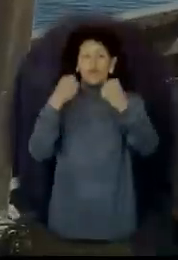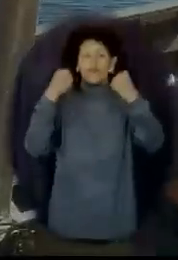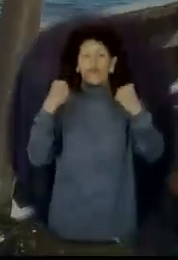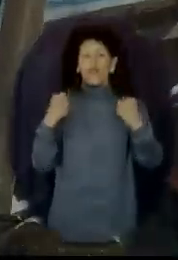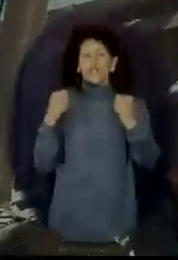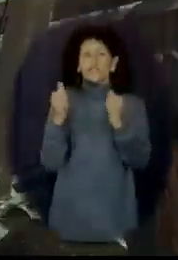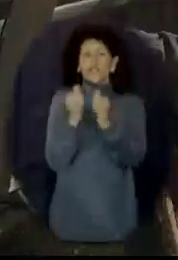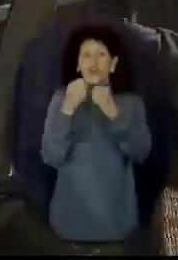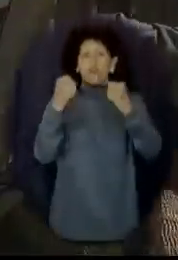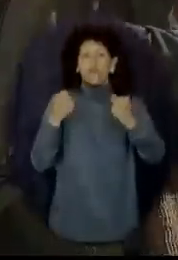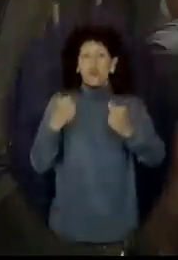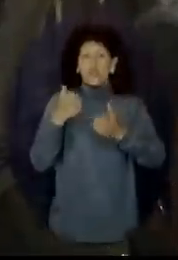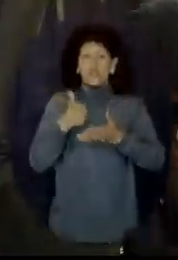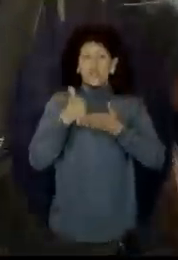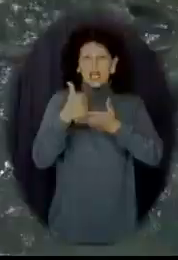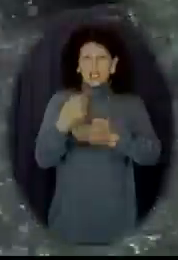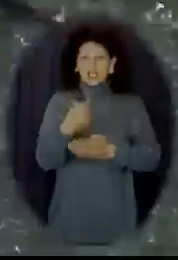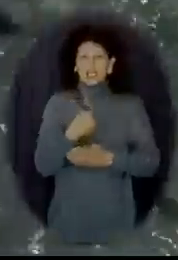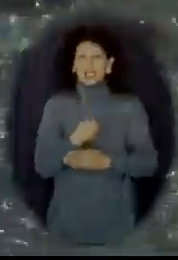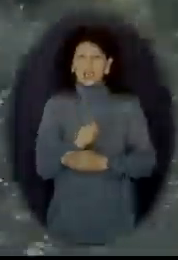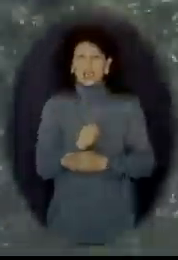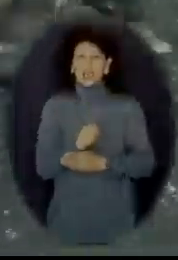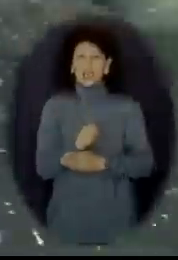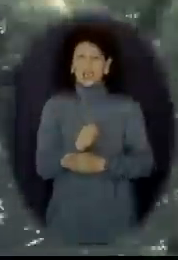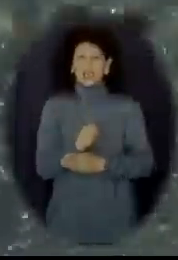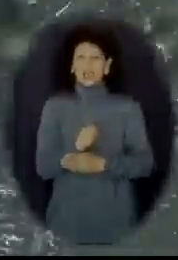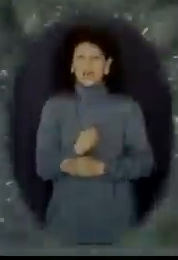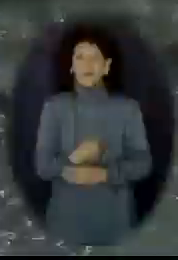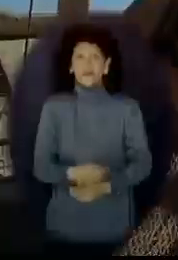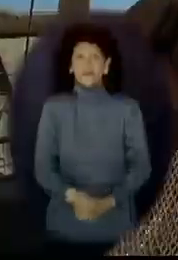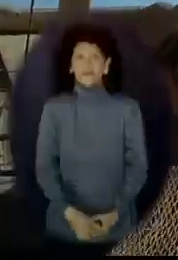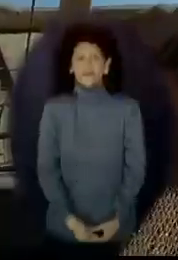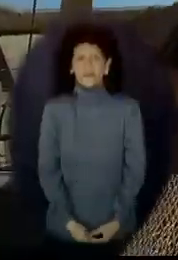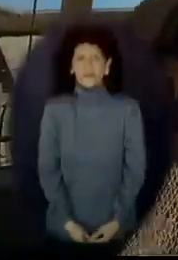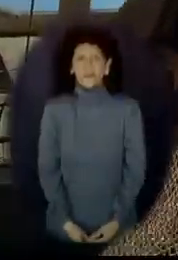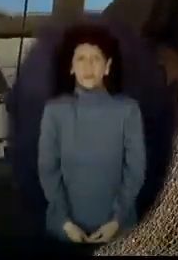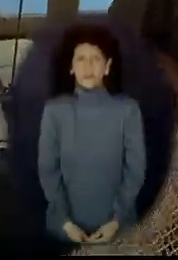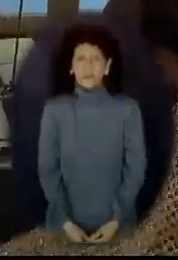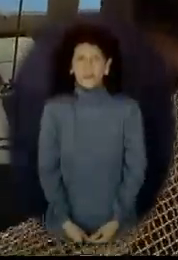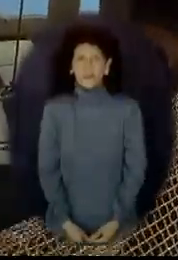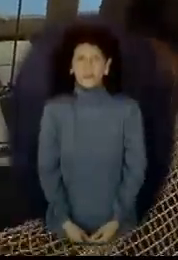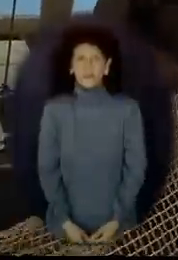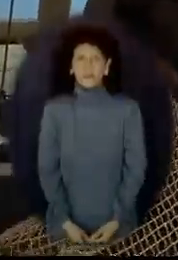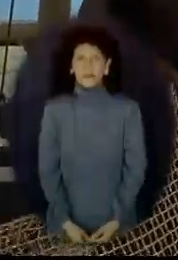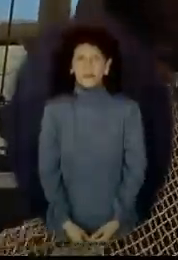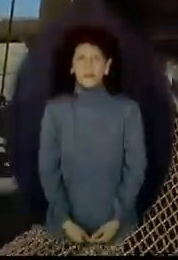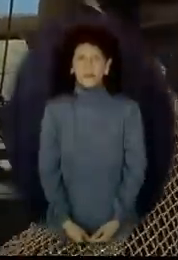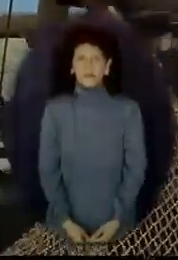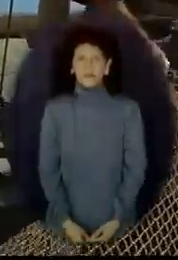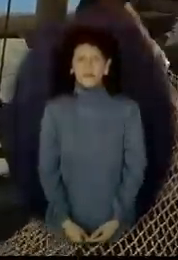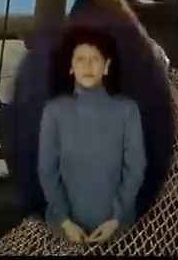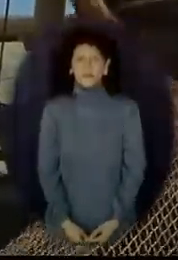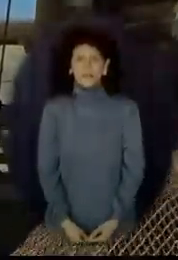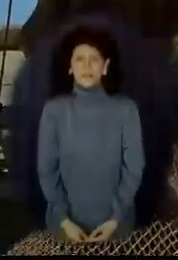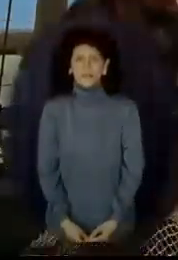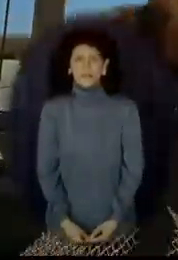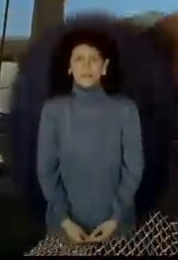¡Santiago, Juan! ¡Ayúdenme a recoger las redes! ¡Con fuerza, con fuerza! ¡No podemos! ¡Tenemos las manos llenas!